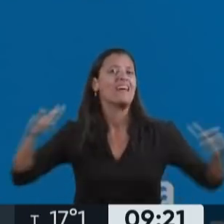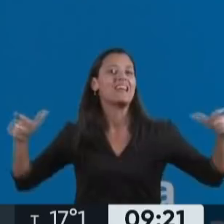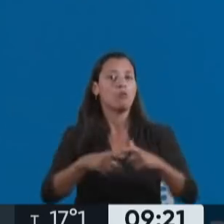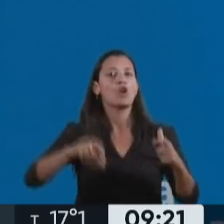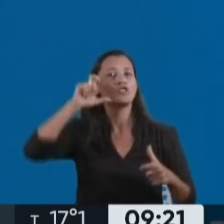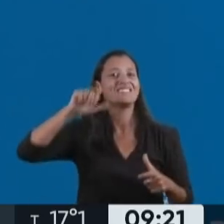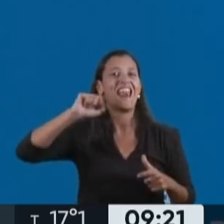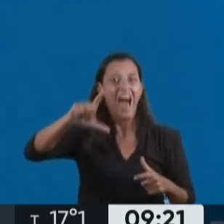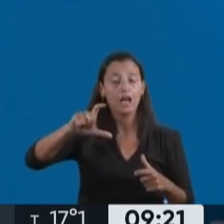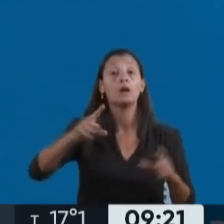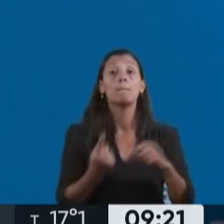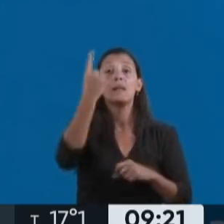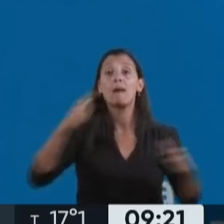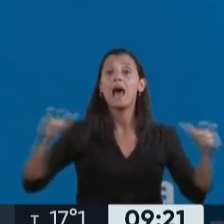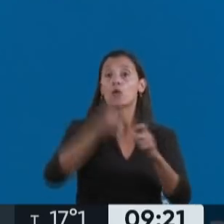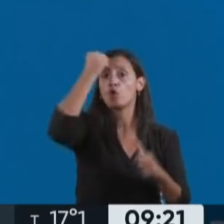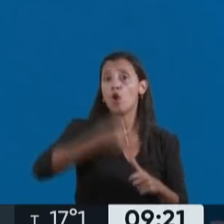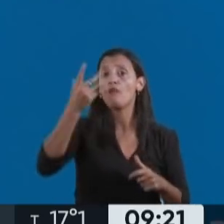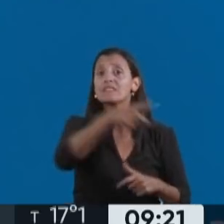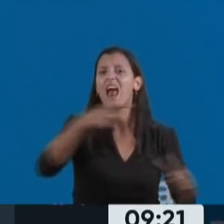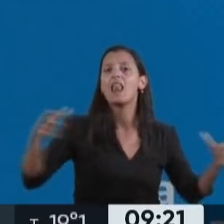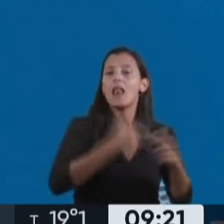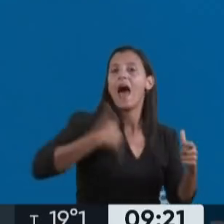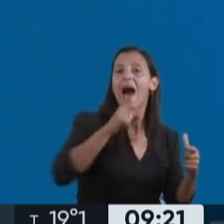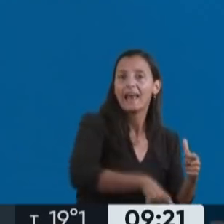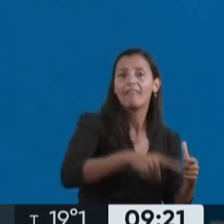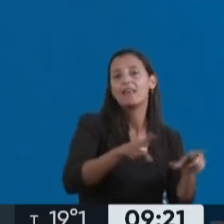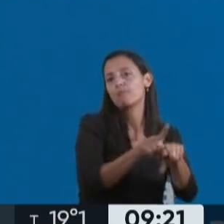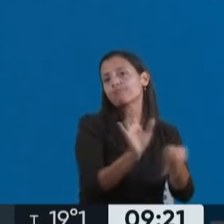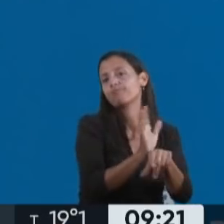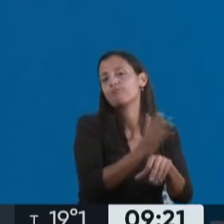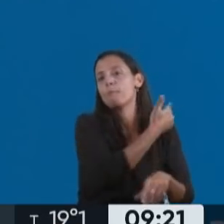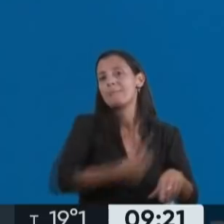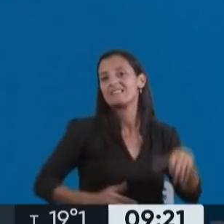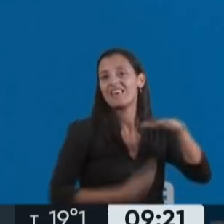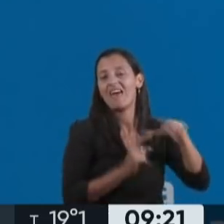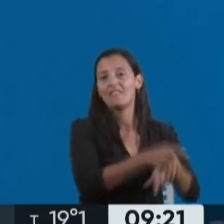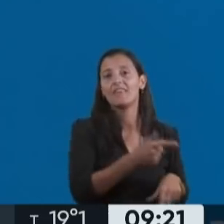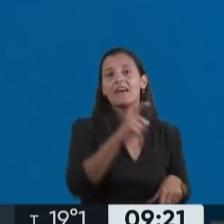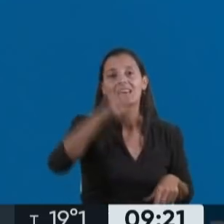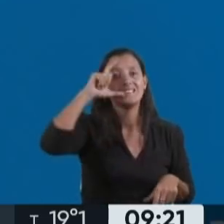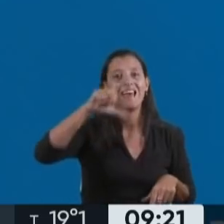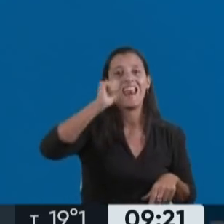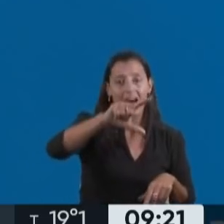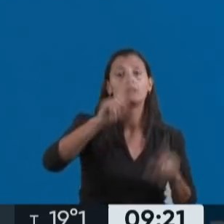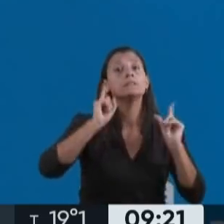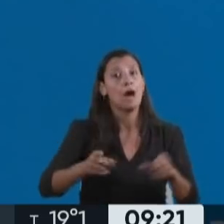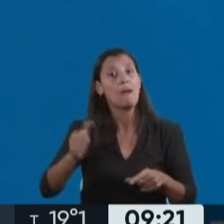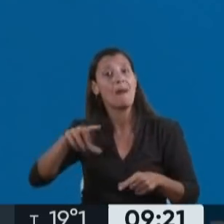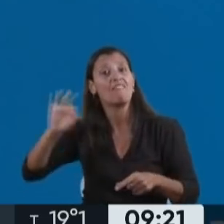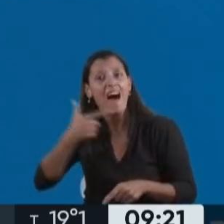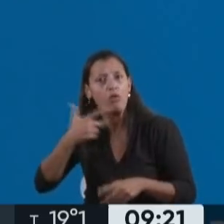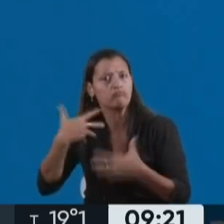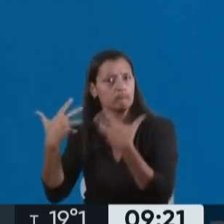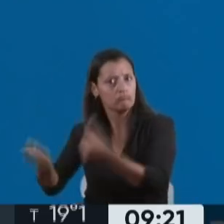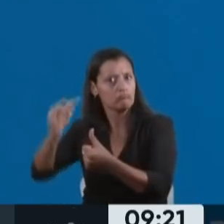primera función oficial, si se quiere, fuera de la Argentina como presidente de la CELAC. Y además también porque Barbados apoyó mucho a la